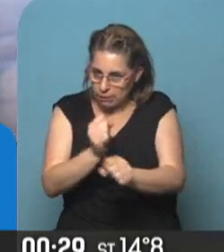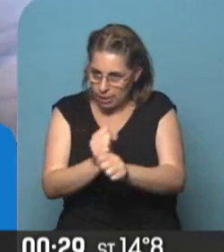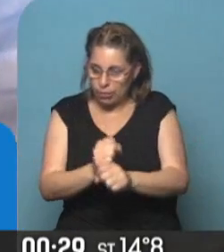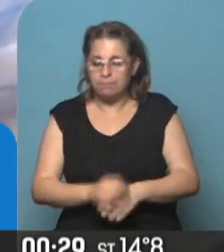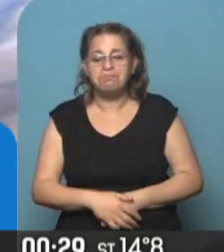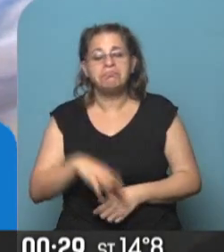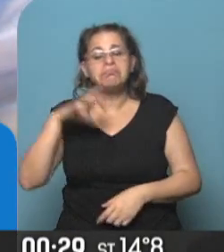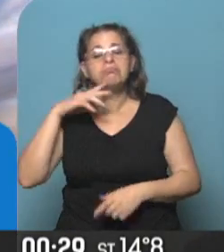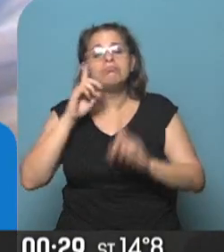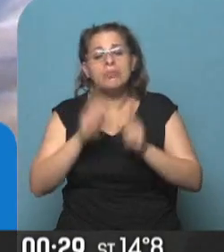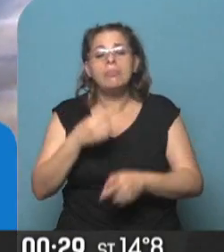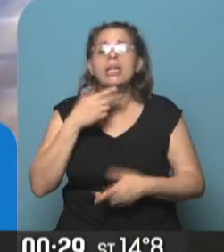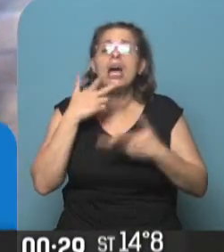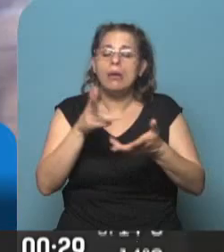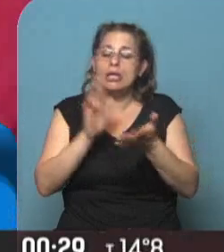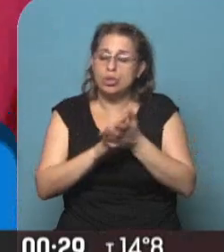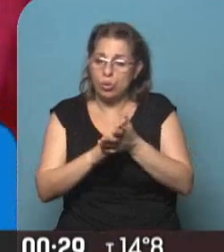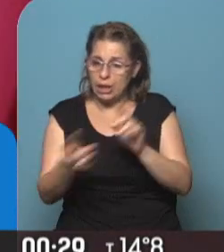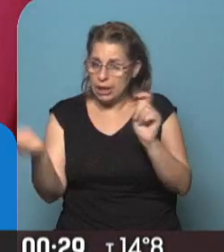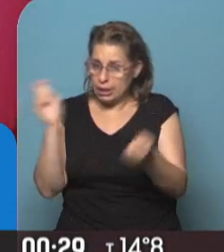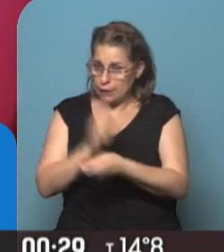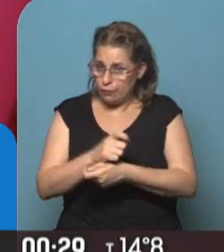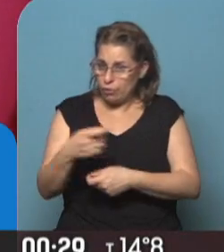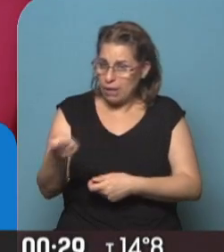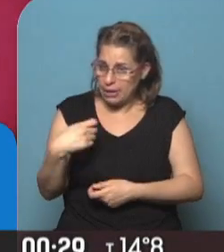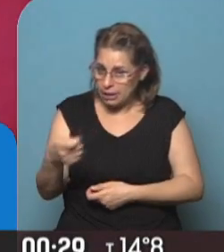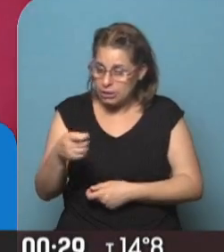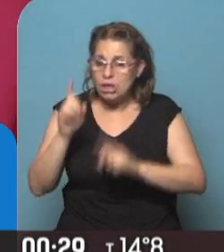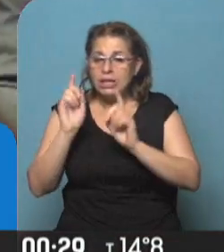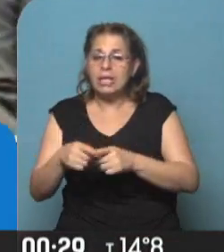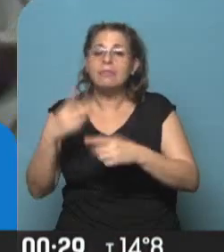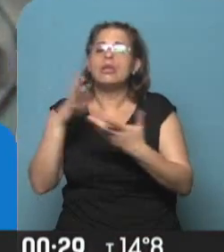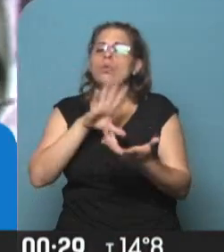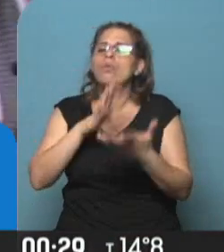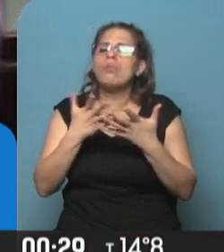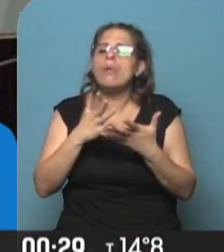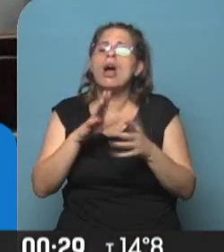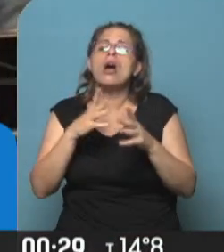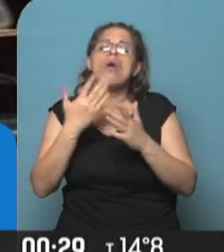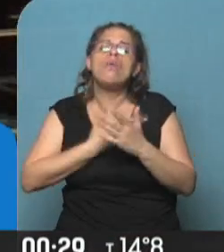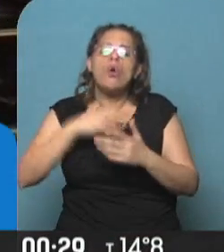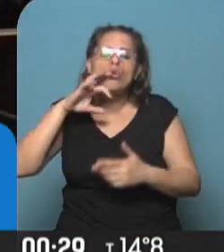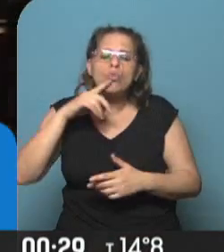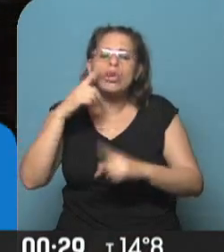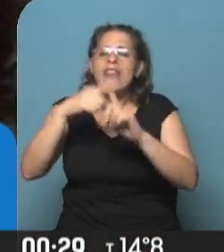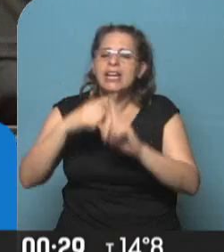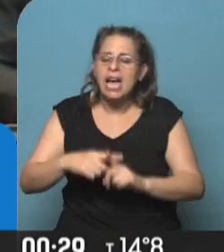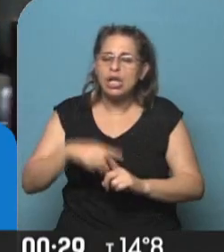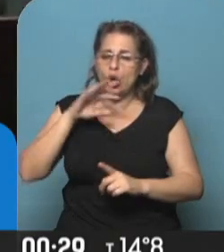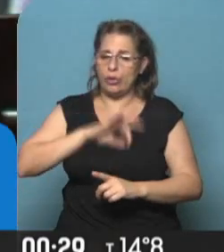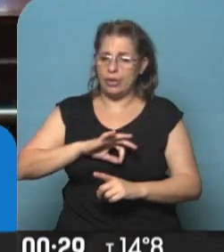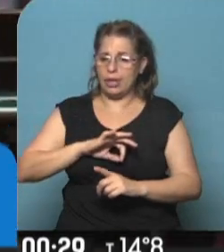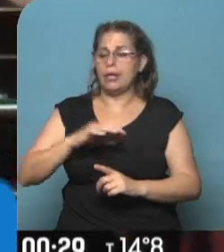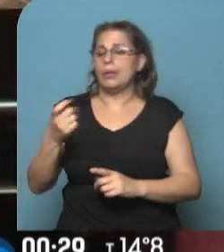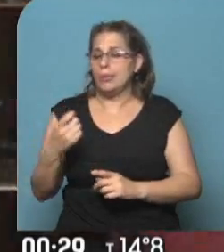funcionario habló de la reforma previsional y de la nueva fórmula de cálculo de haberes, proyecto que comienza a discutirse en el